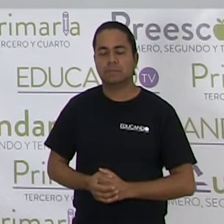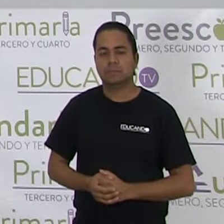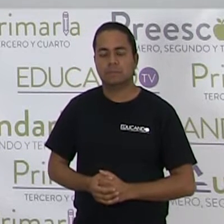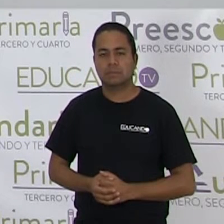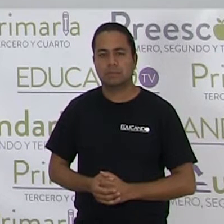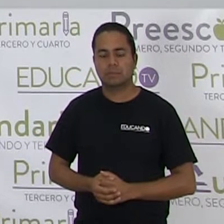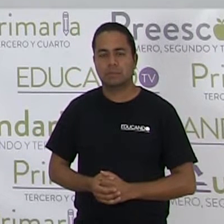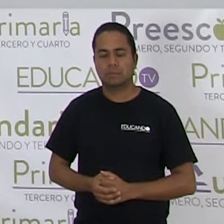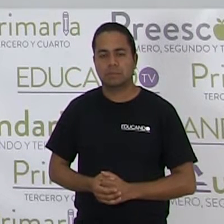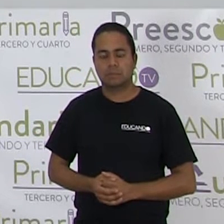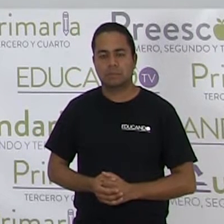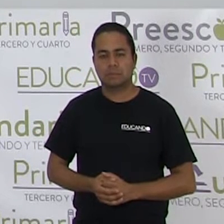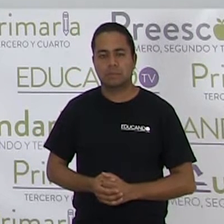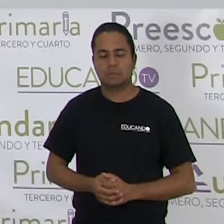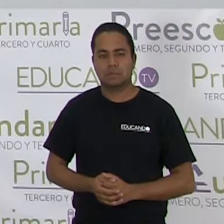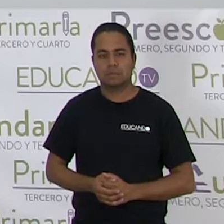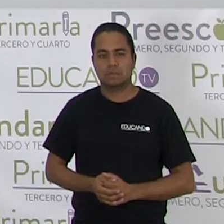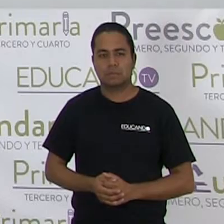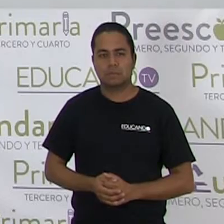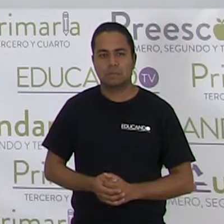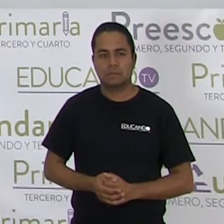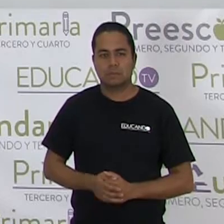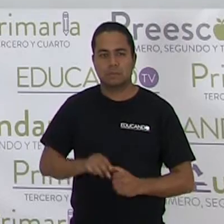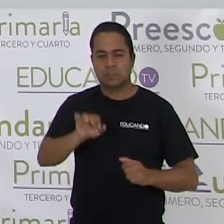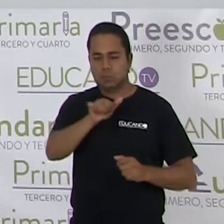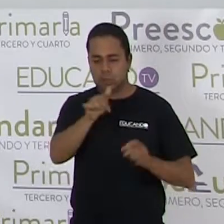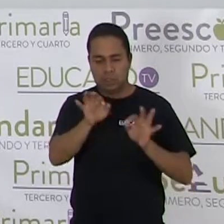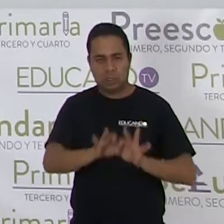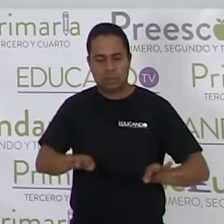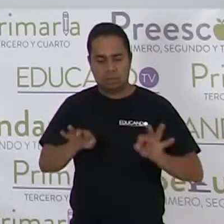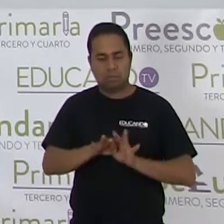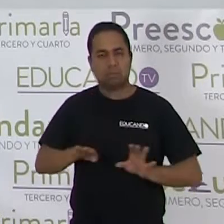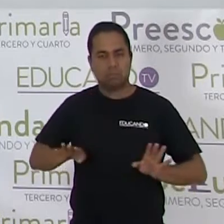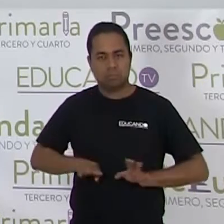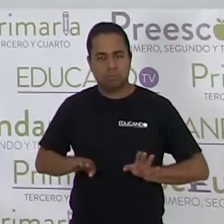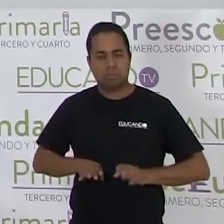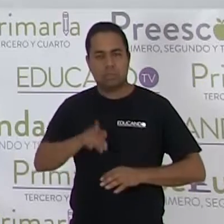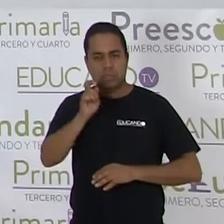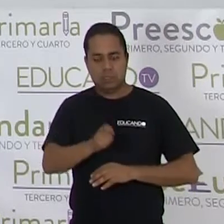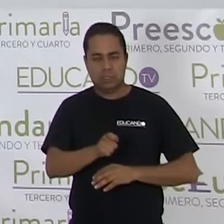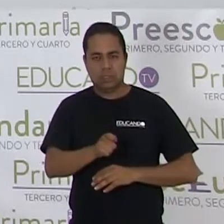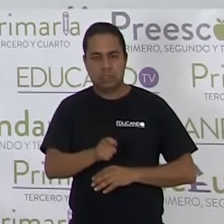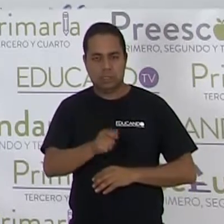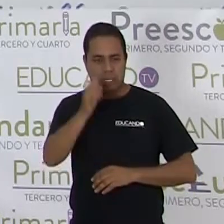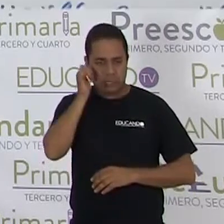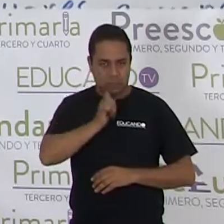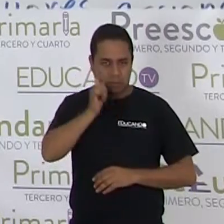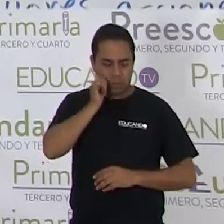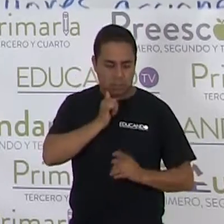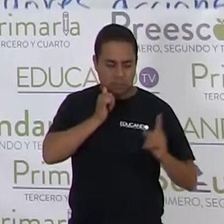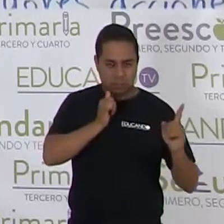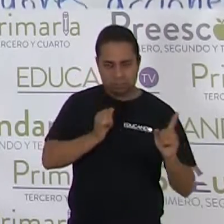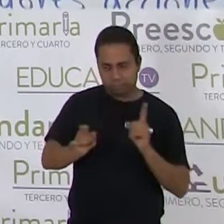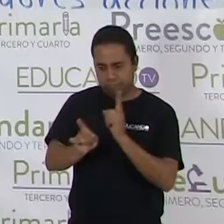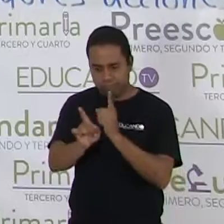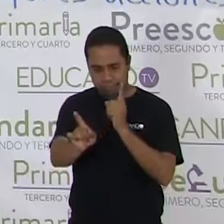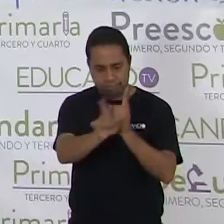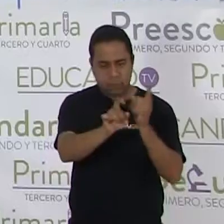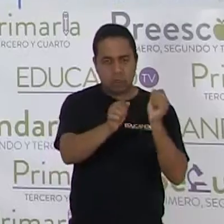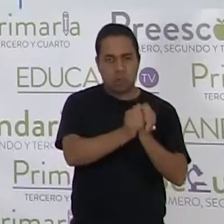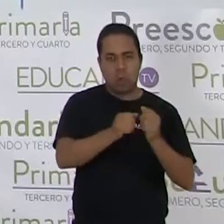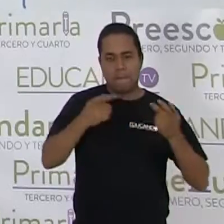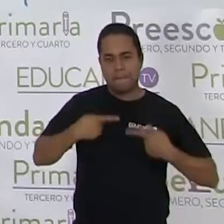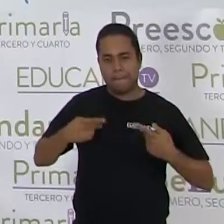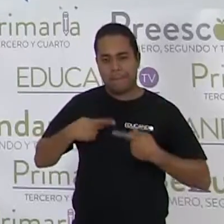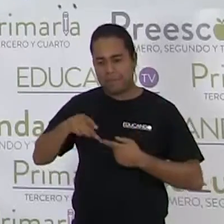estos personajes van a ser todos aquellos que siempre van a estar interactuando con los personajes secundarios y